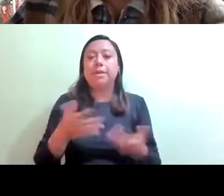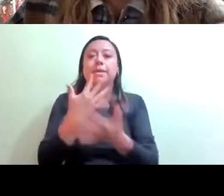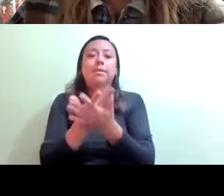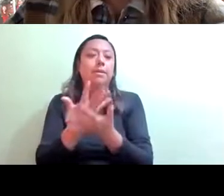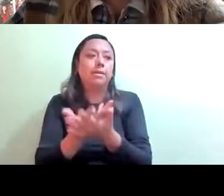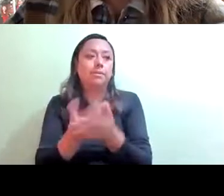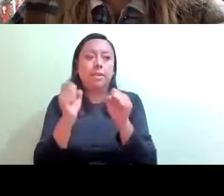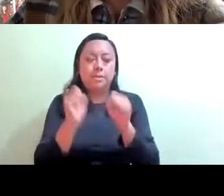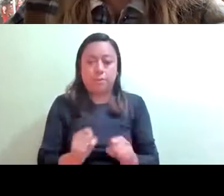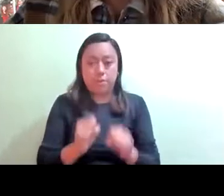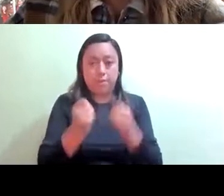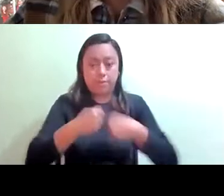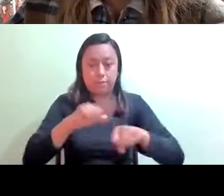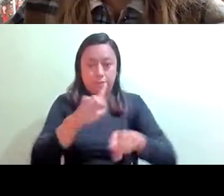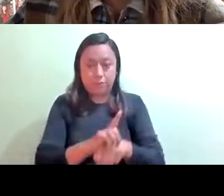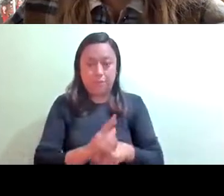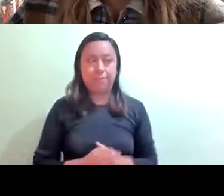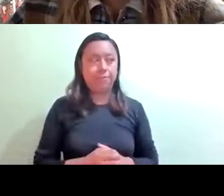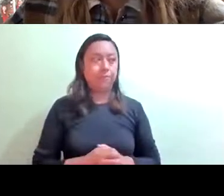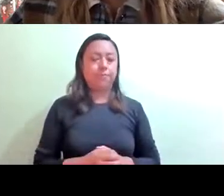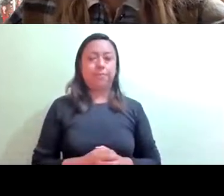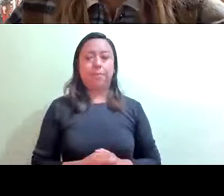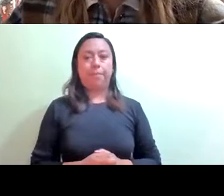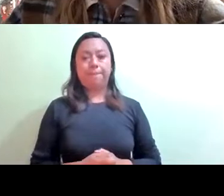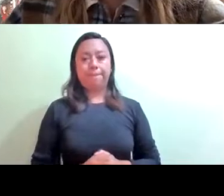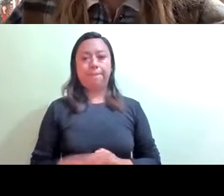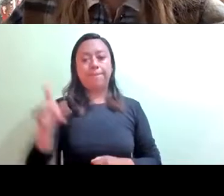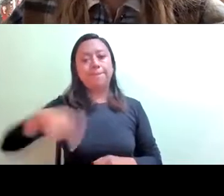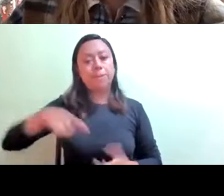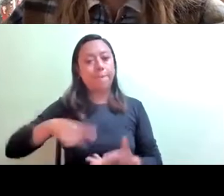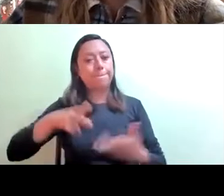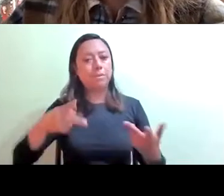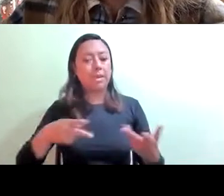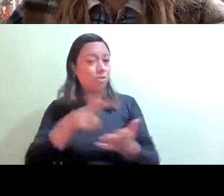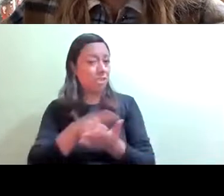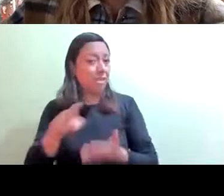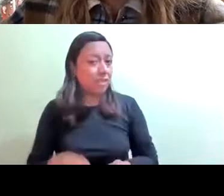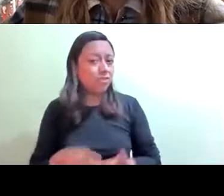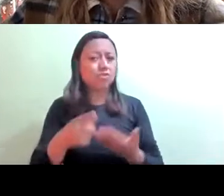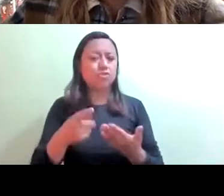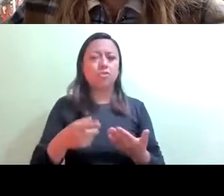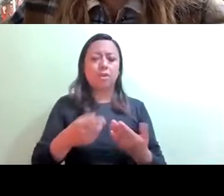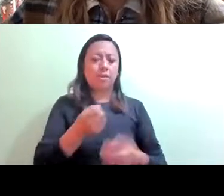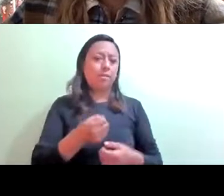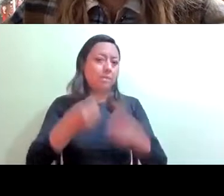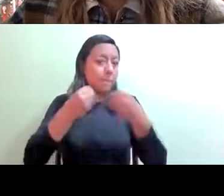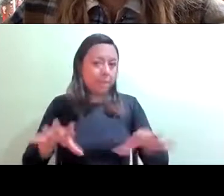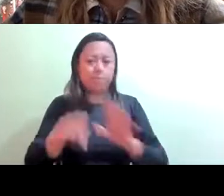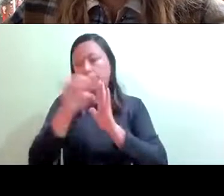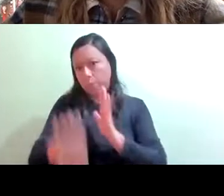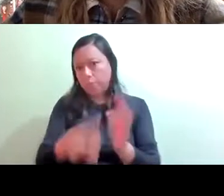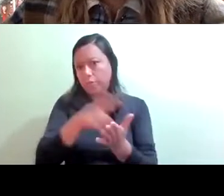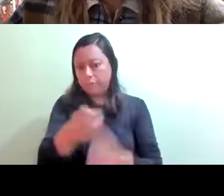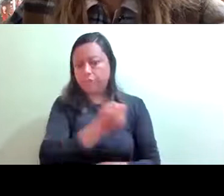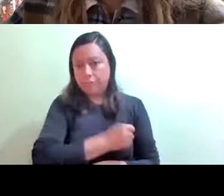En esta incertidumbre de pérdida de derechos, derecho a la salud, que ya pensábamos que